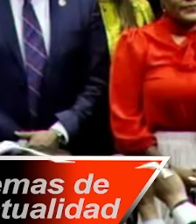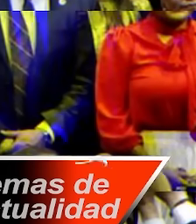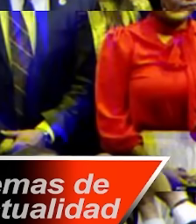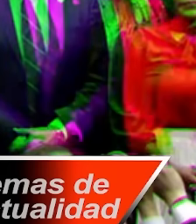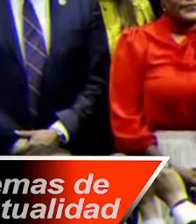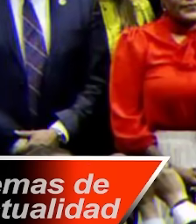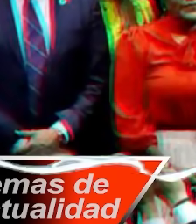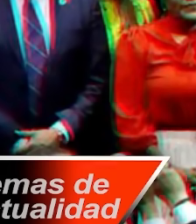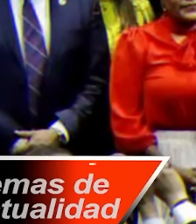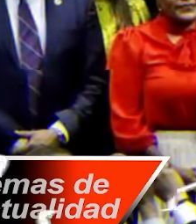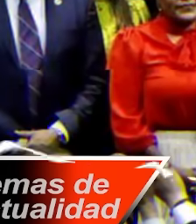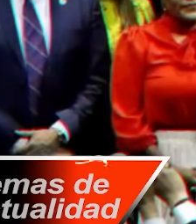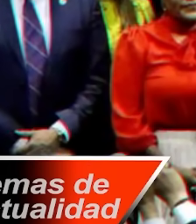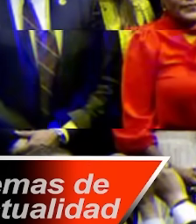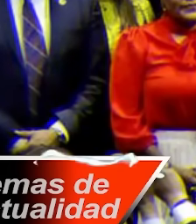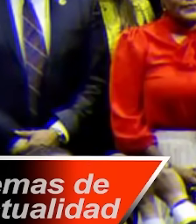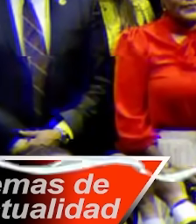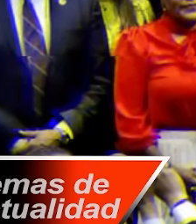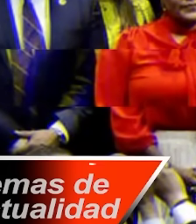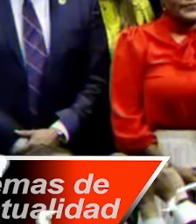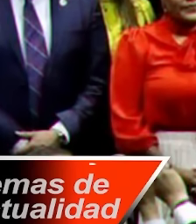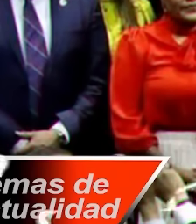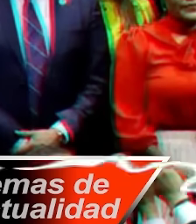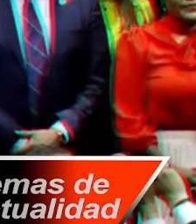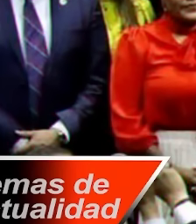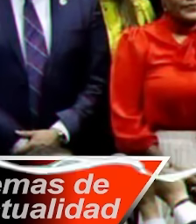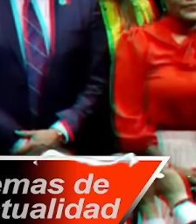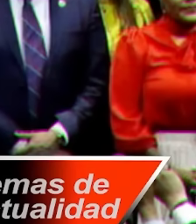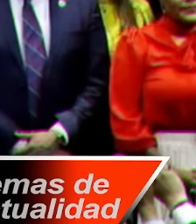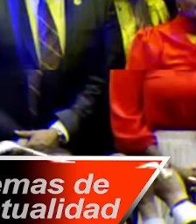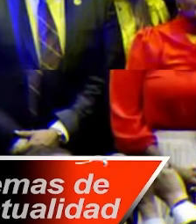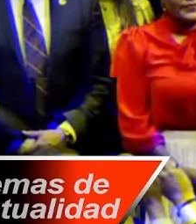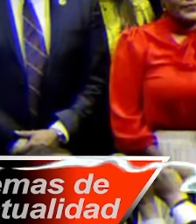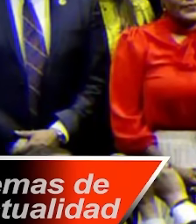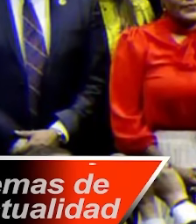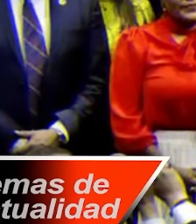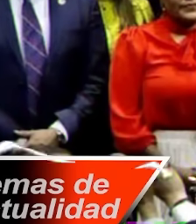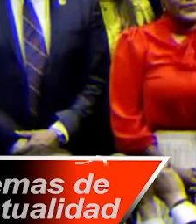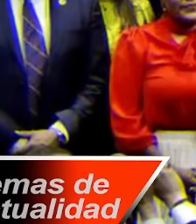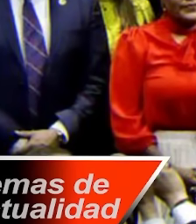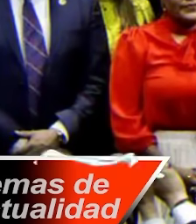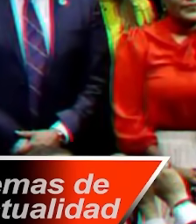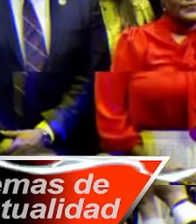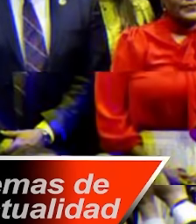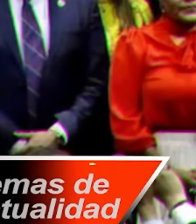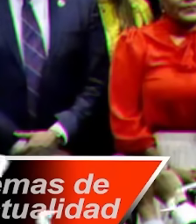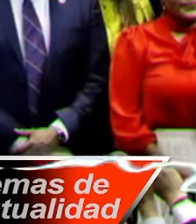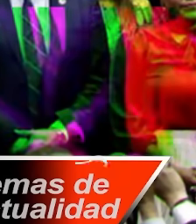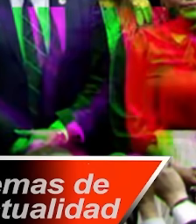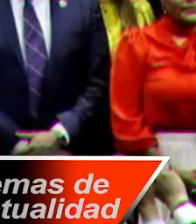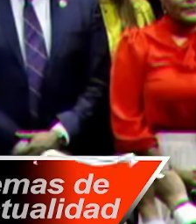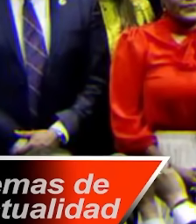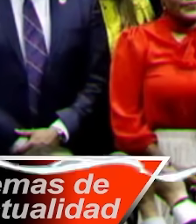todo. Y que interactúes con el video comentando, dándole like. Ayudas muchísimo a que podamos seguir subiendo esta clase de